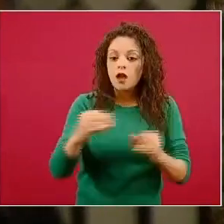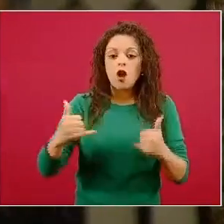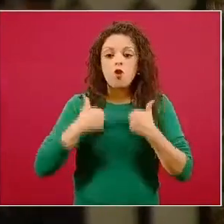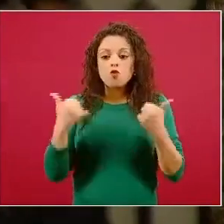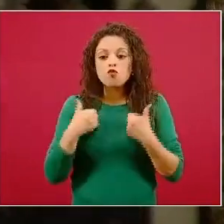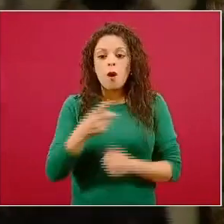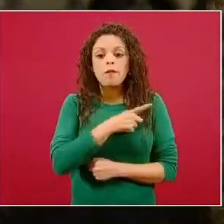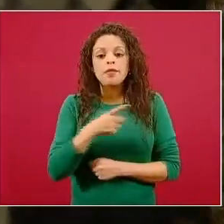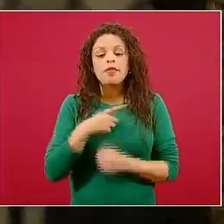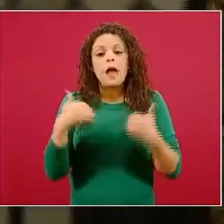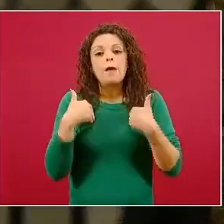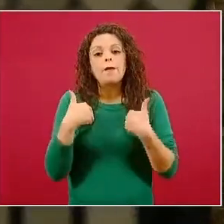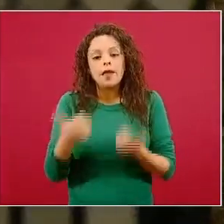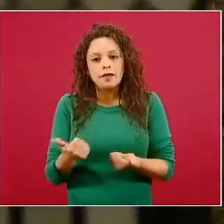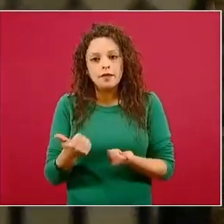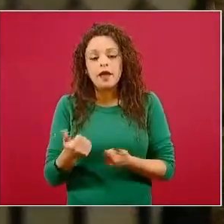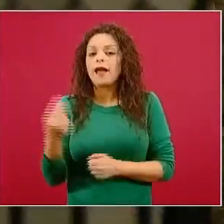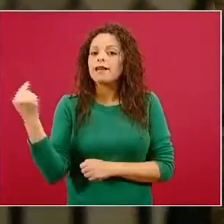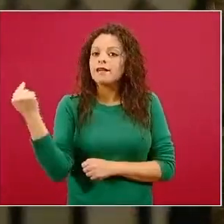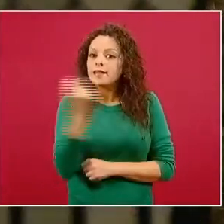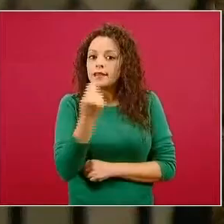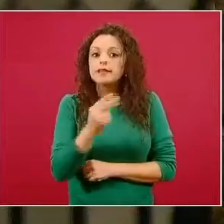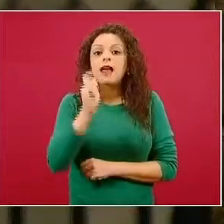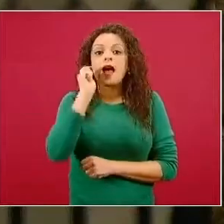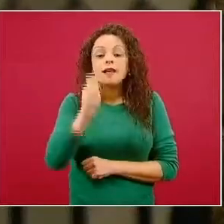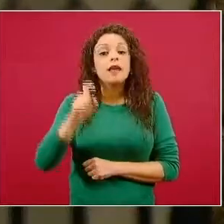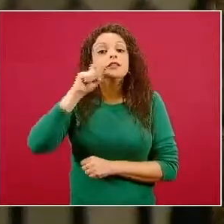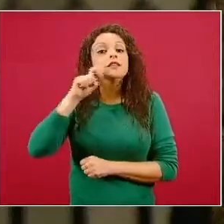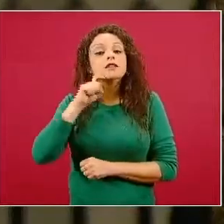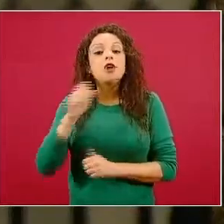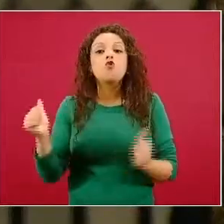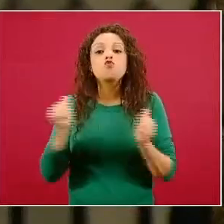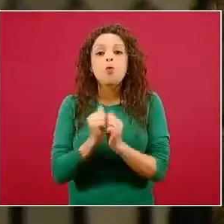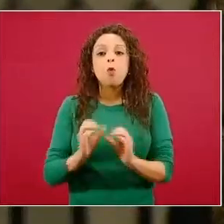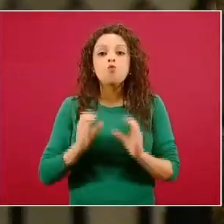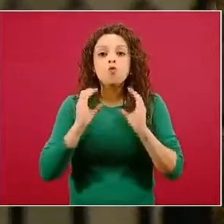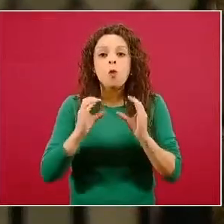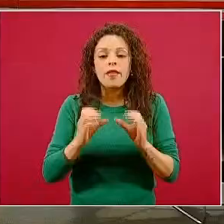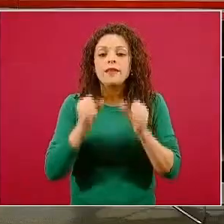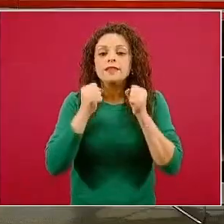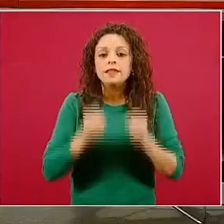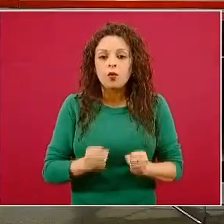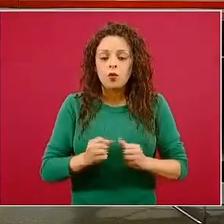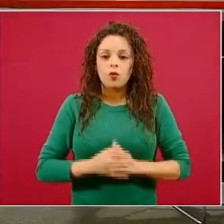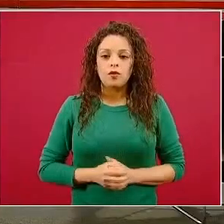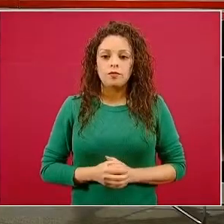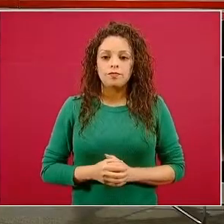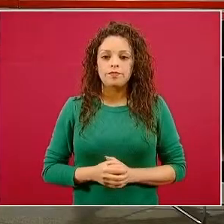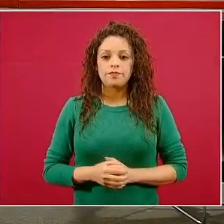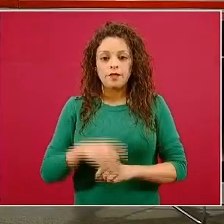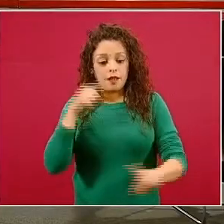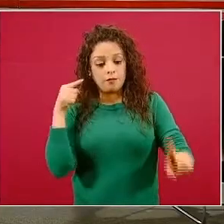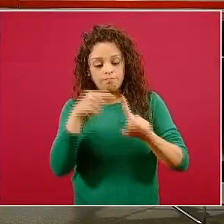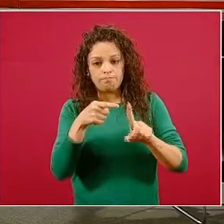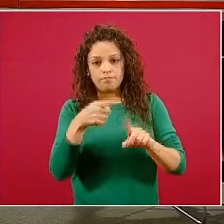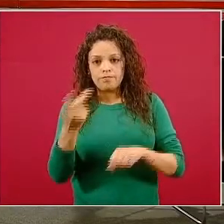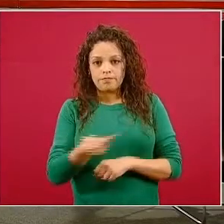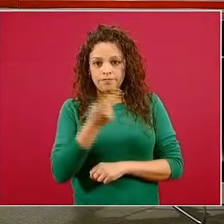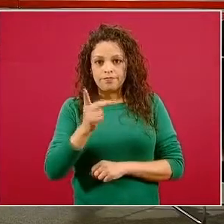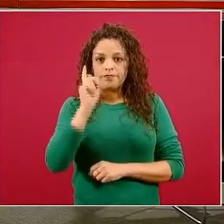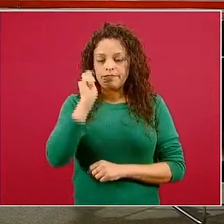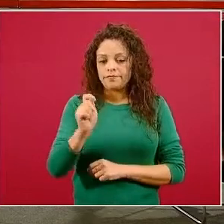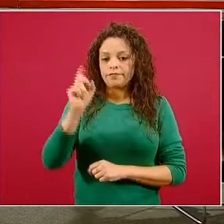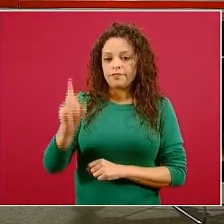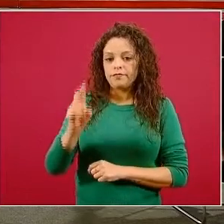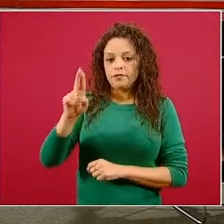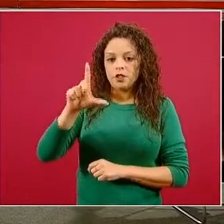entiendan esto de la necesidad del sexo seguro? Y esto me lleva a otra pregunta ahora para el doctor López-Gatell muy en particular. Y es